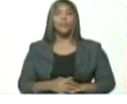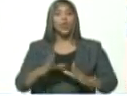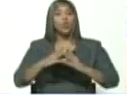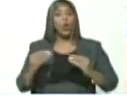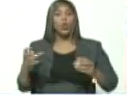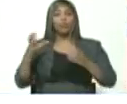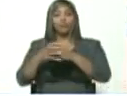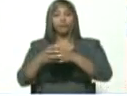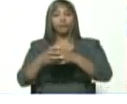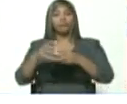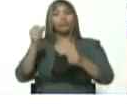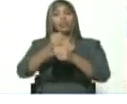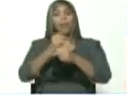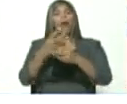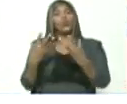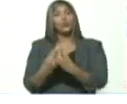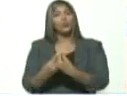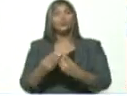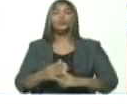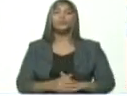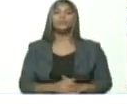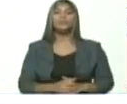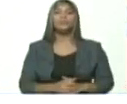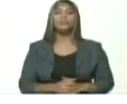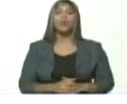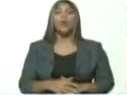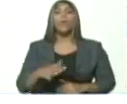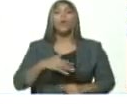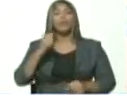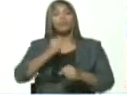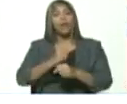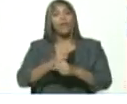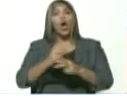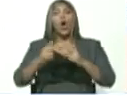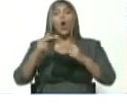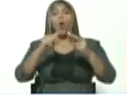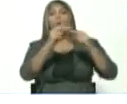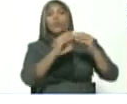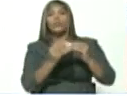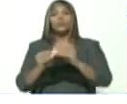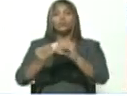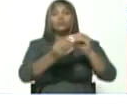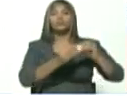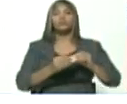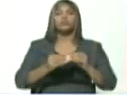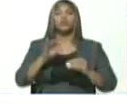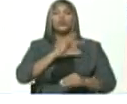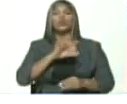equipo, pues, para llevar adelante la obra social de la revolución